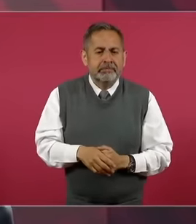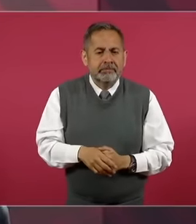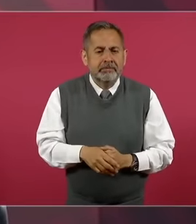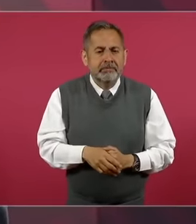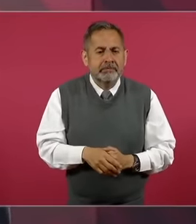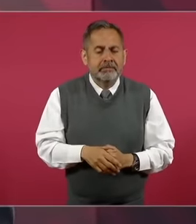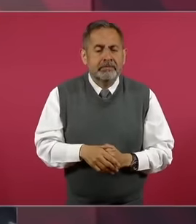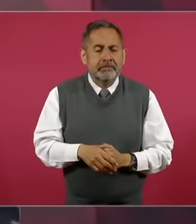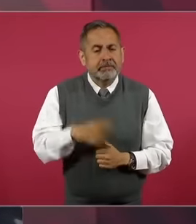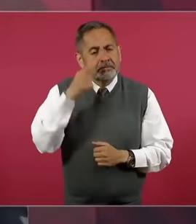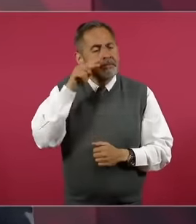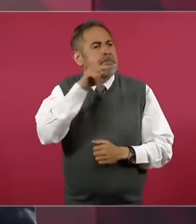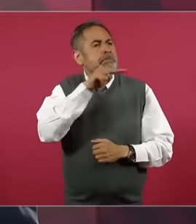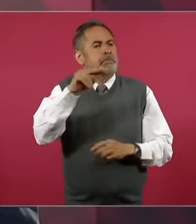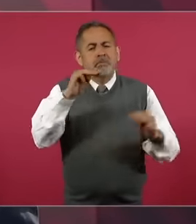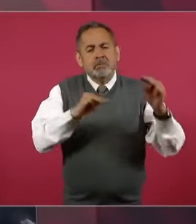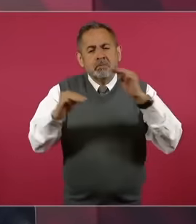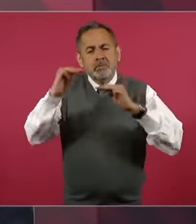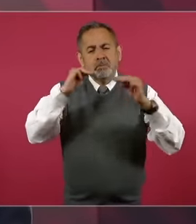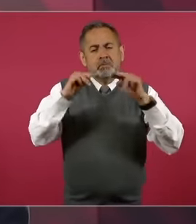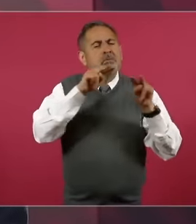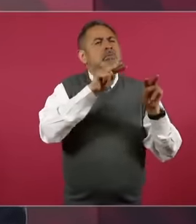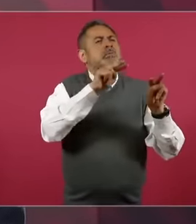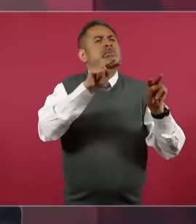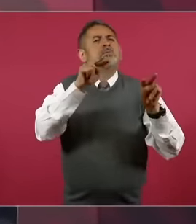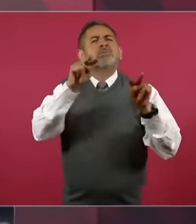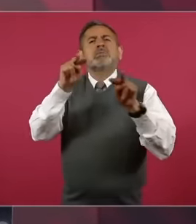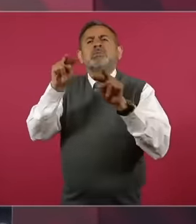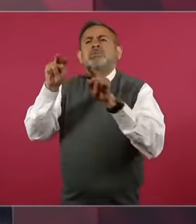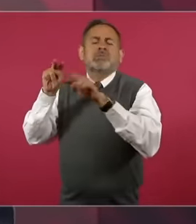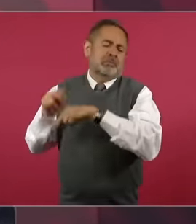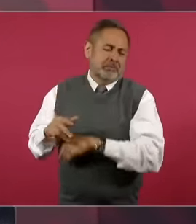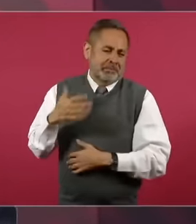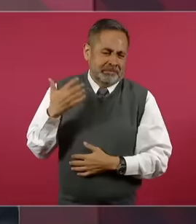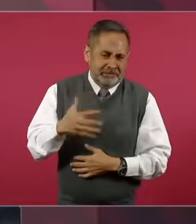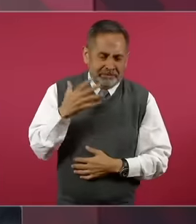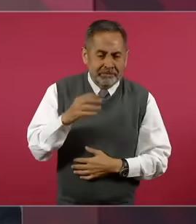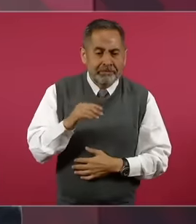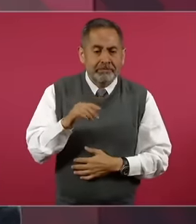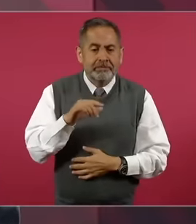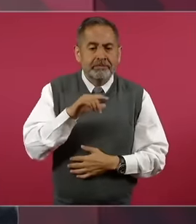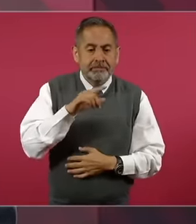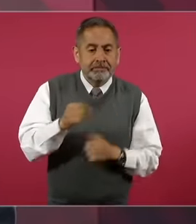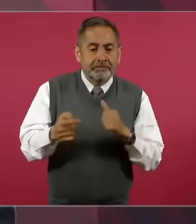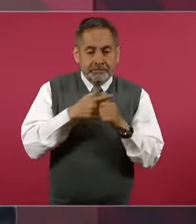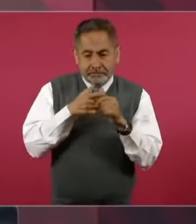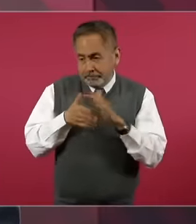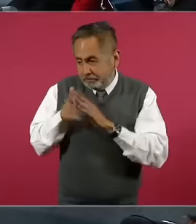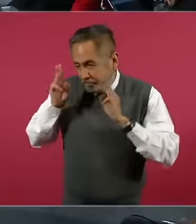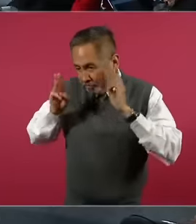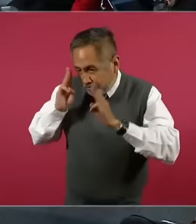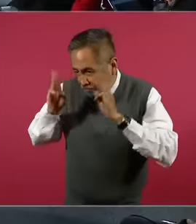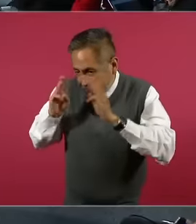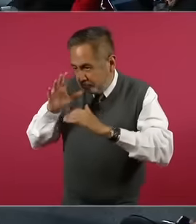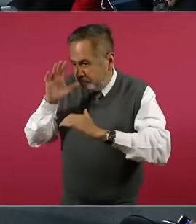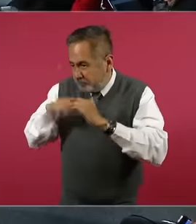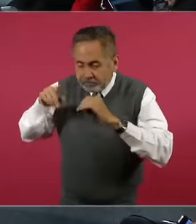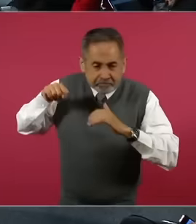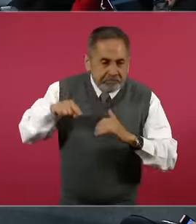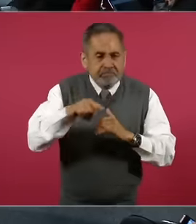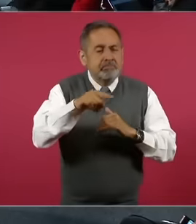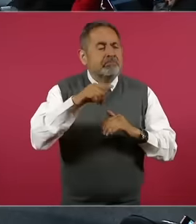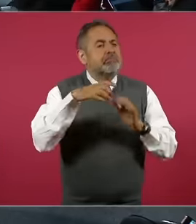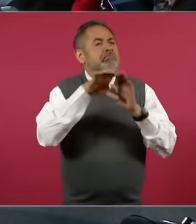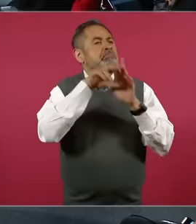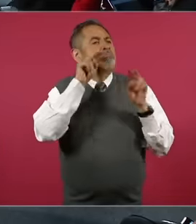uno viendo la montaña, ahí, después de ir al museo, que es